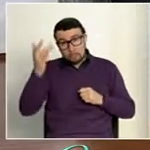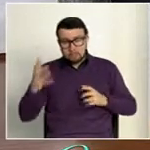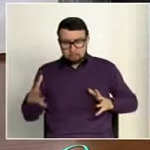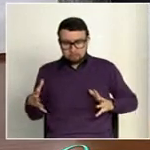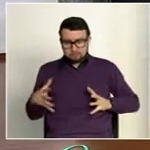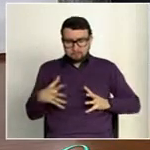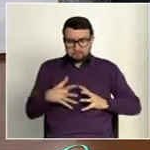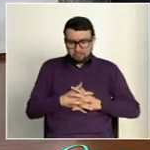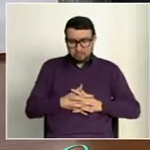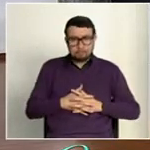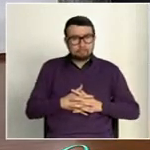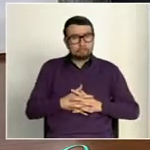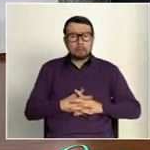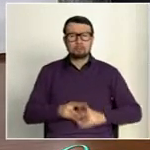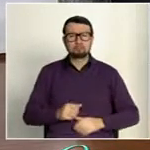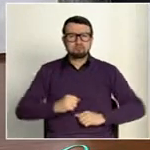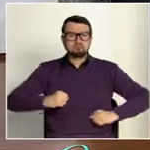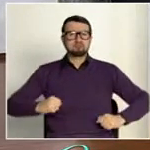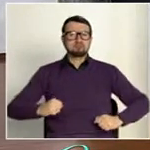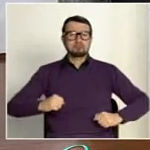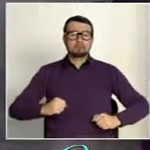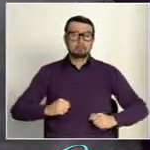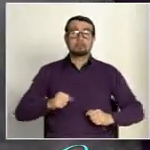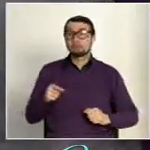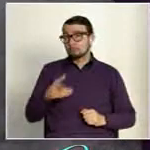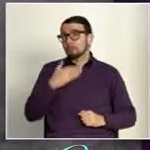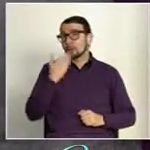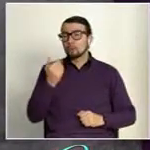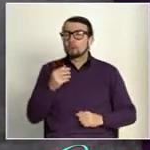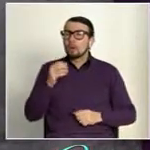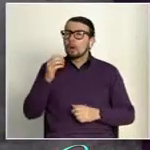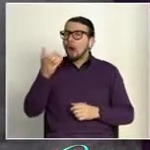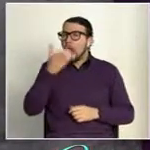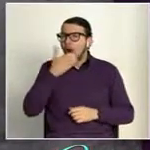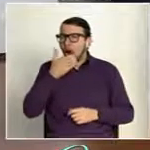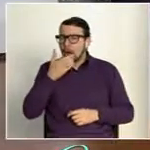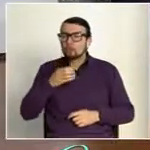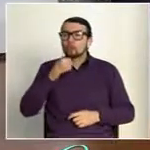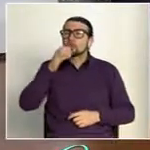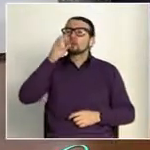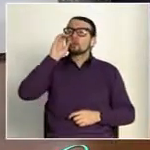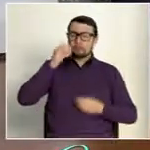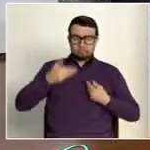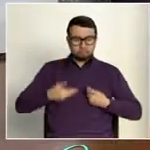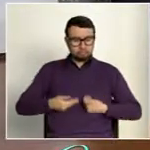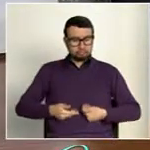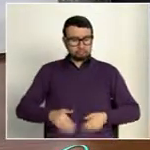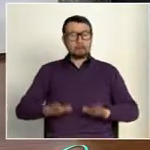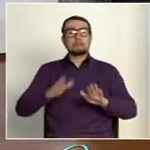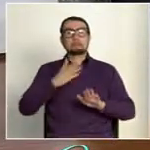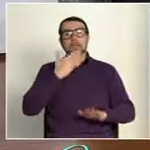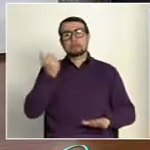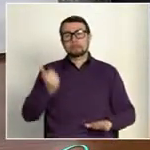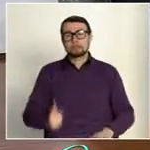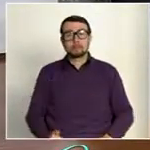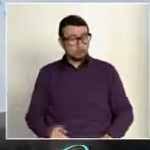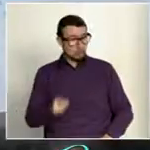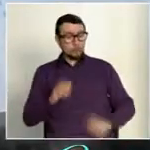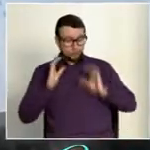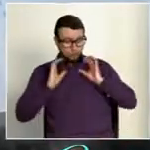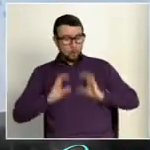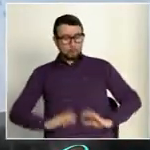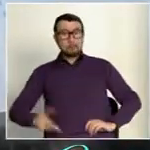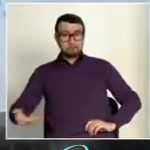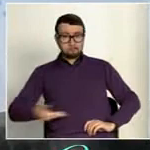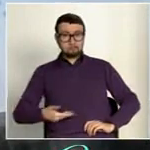algo caliente para que él continúe su tránsito. Exactamente, porque nuestra digestión es una combustión caliente, por eso en India